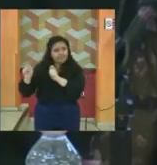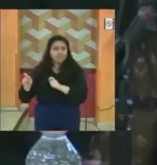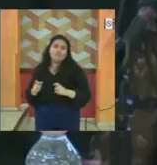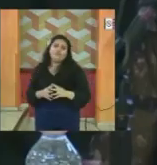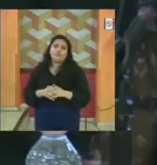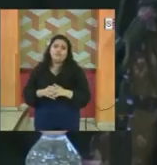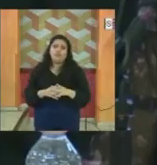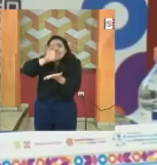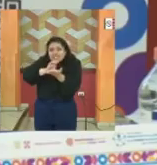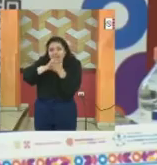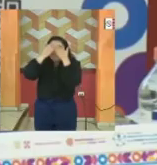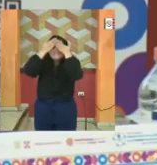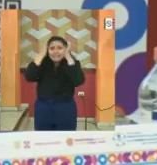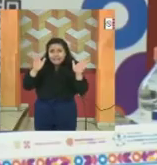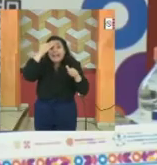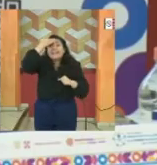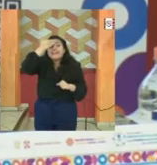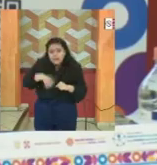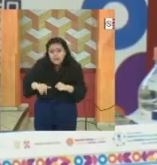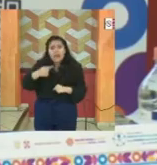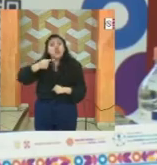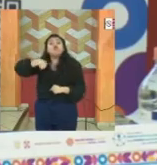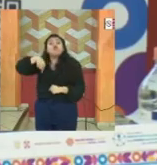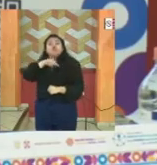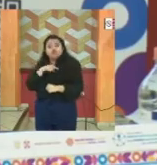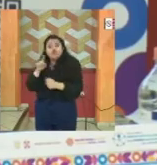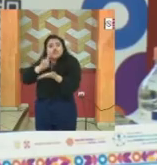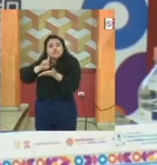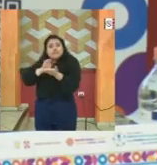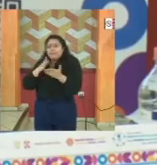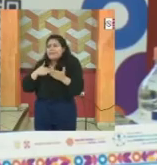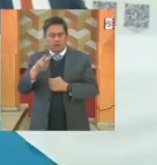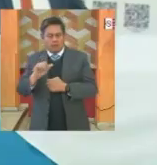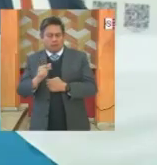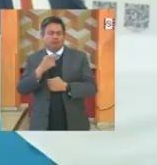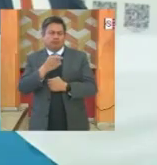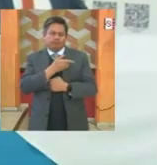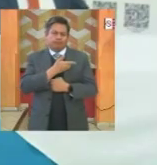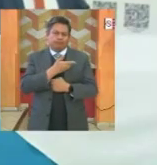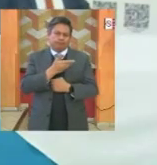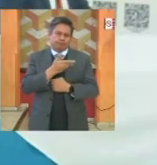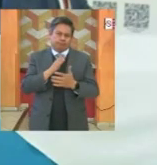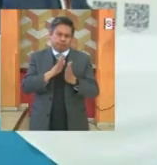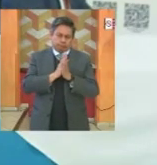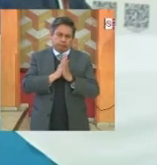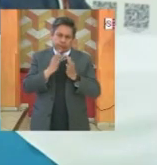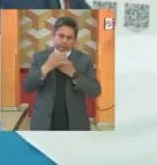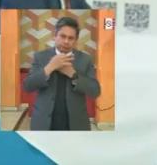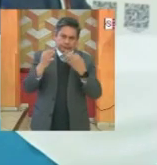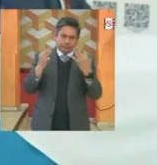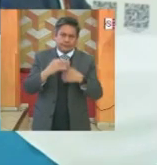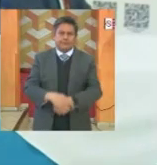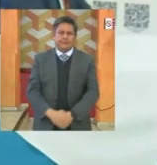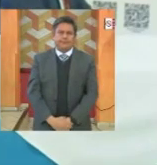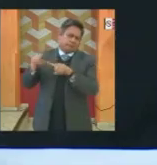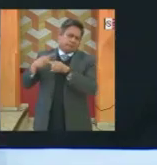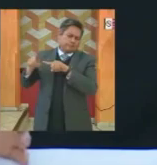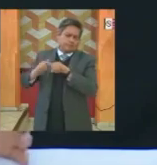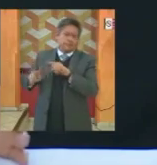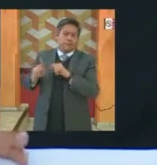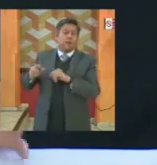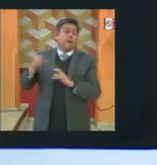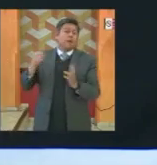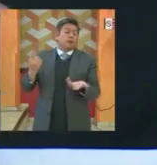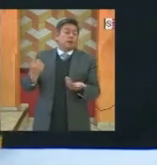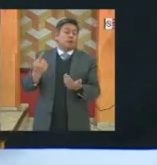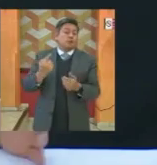defensa de los derechos humanos dialogaron en torno a la discriminación que viven las personas con discapacidad y el compromiso de las instituciones del Estado mexicano en la